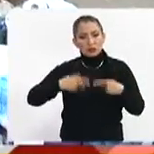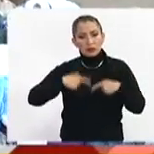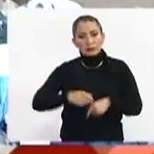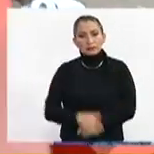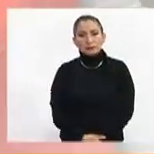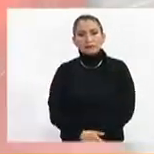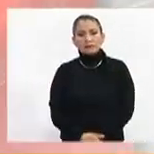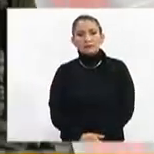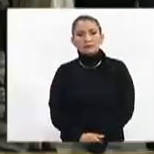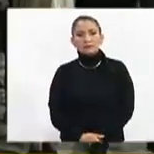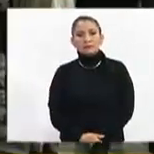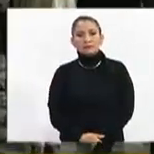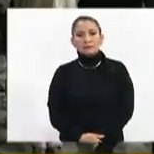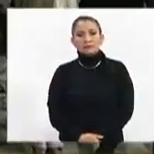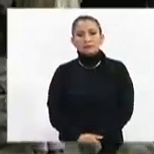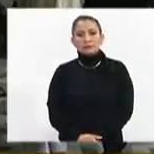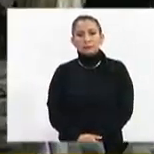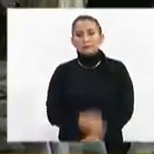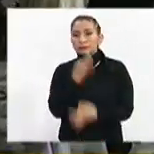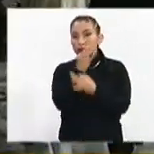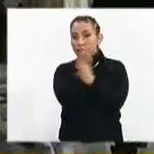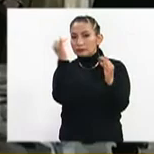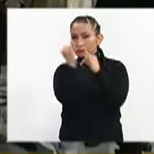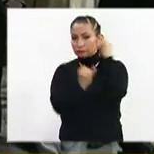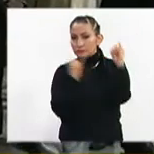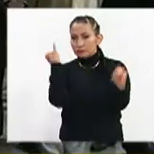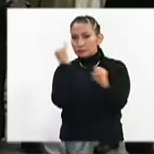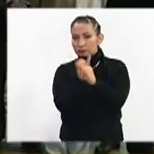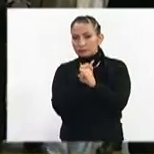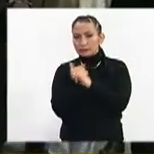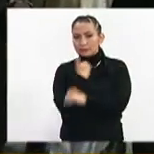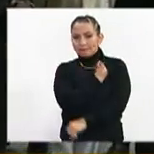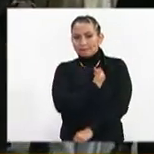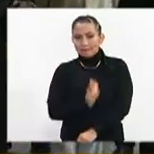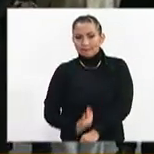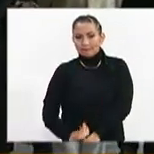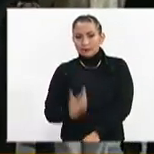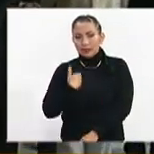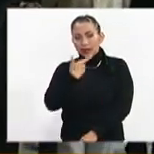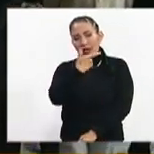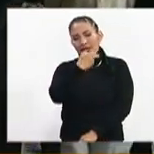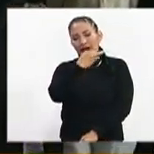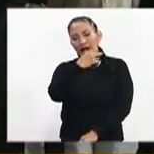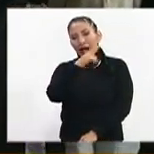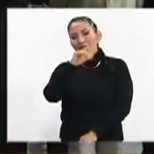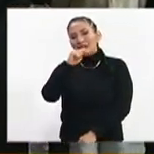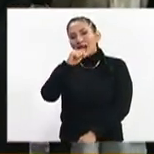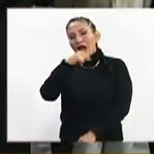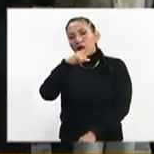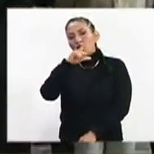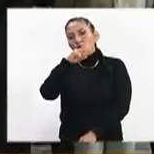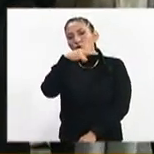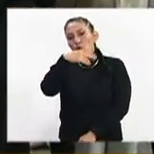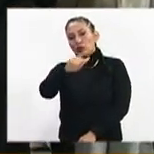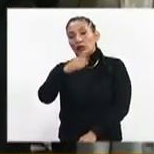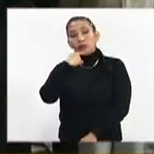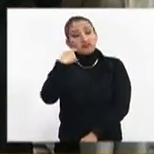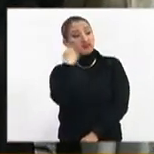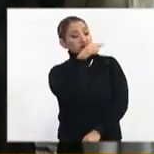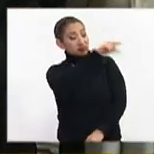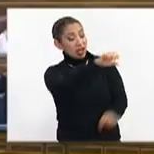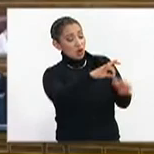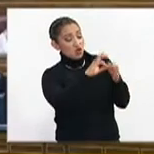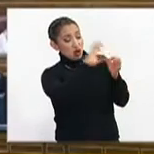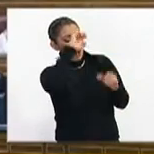damnificados. En noticias internacionales, el presidente de la Generalitat de Cataluña, Carles Puigdemont, acusó a la